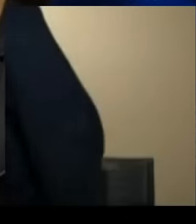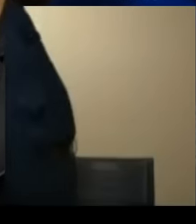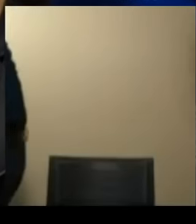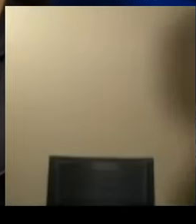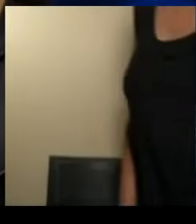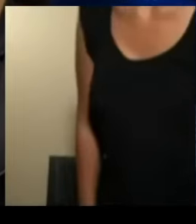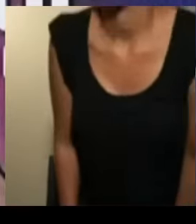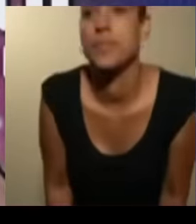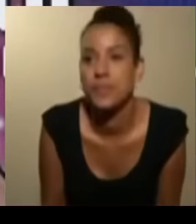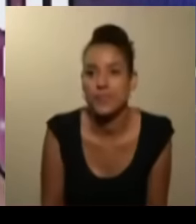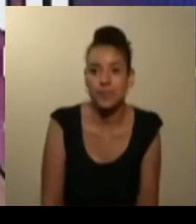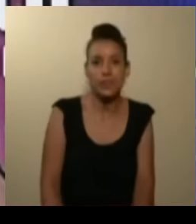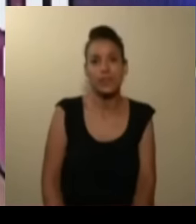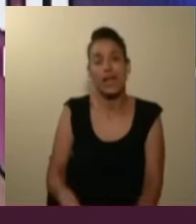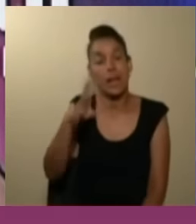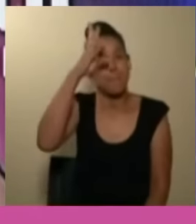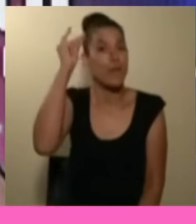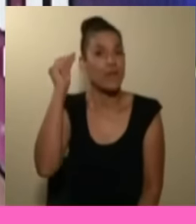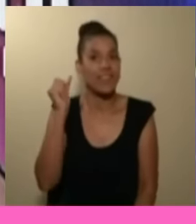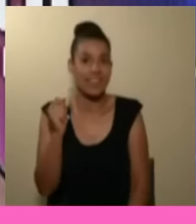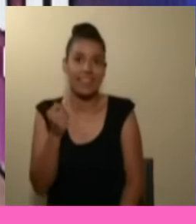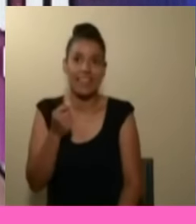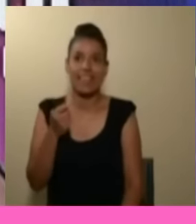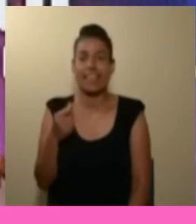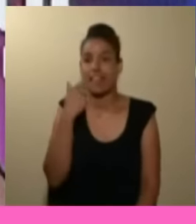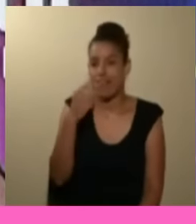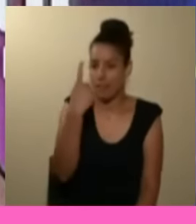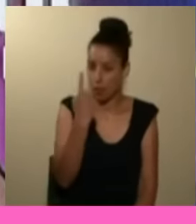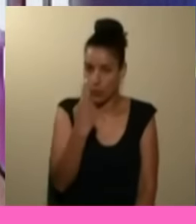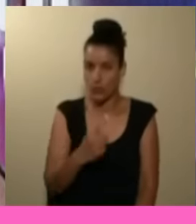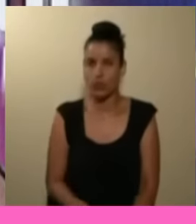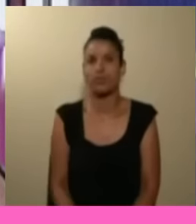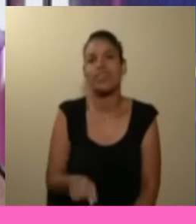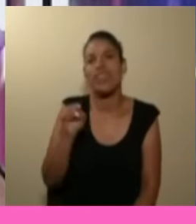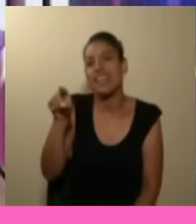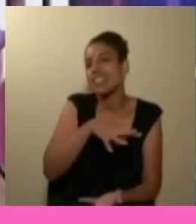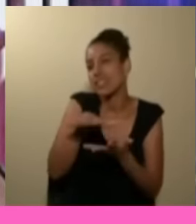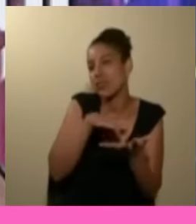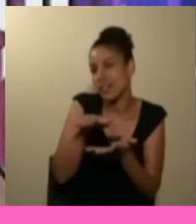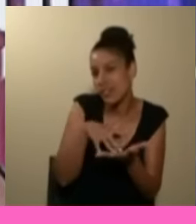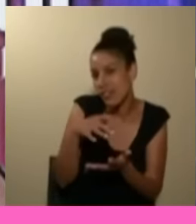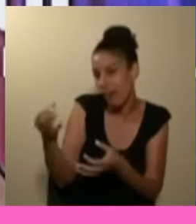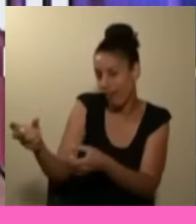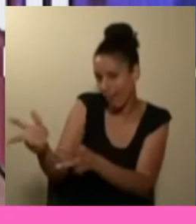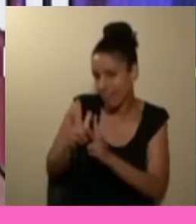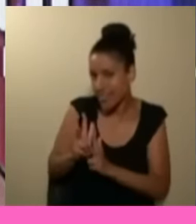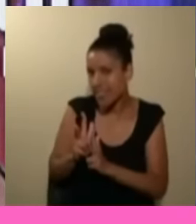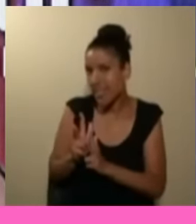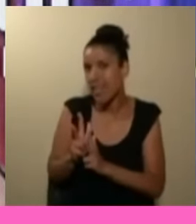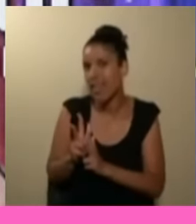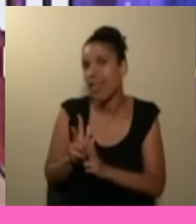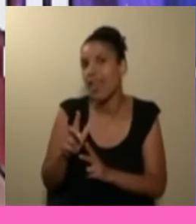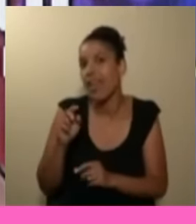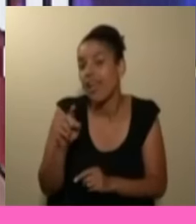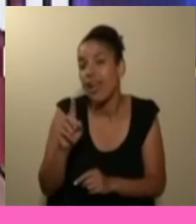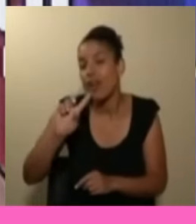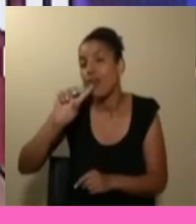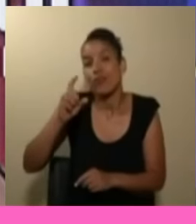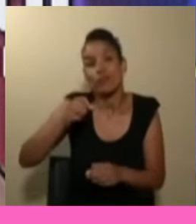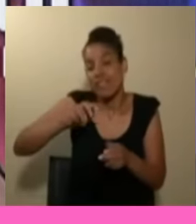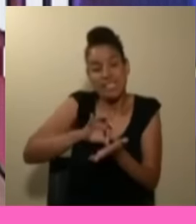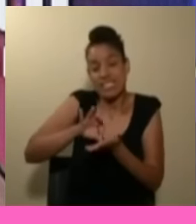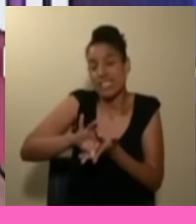minuto. Ah, no me acordaba que tenía un minuto más. Okay. Ese caso que el senador maneja, primero, justamente, no pasaba por el sistema bancario y el